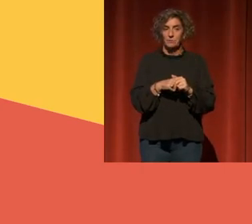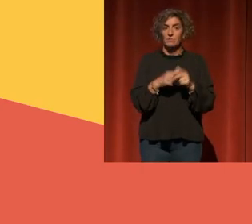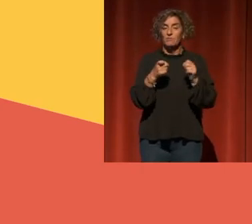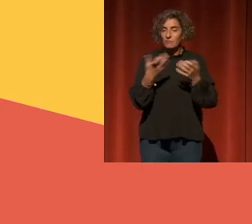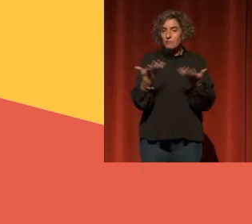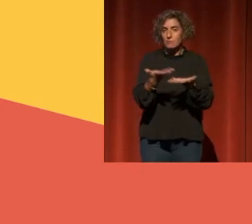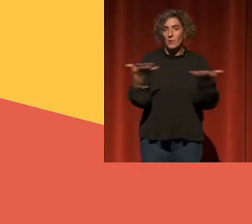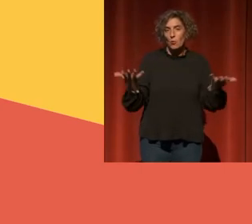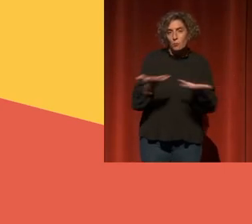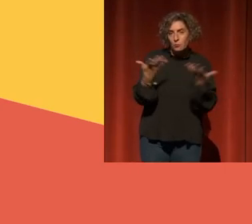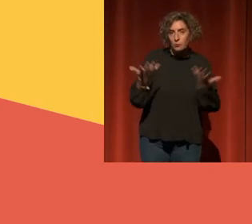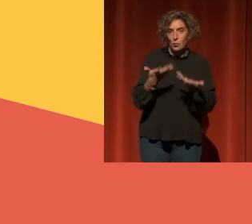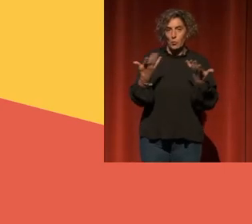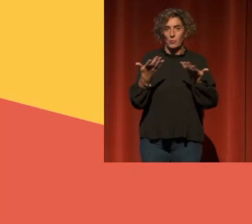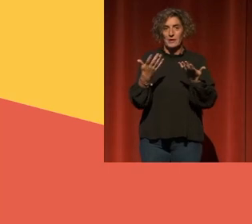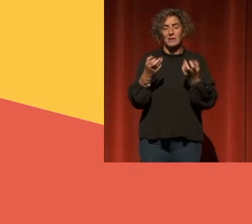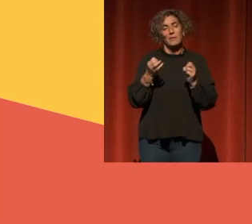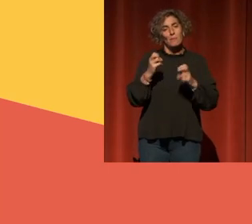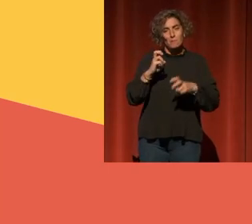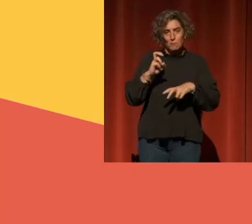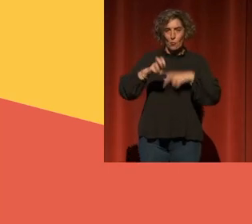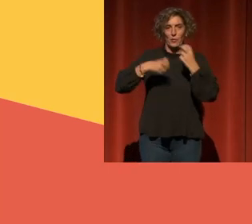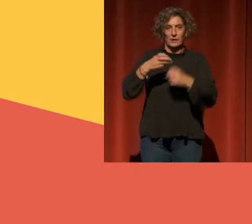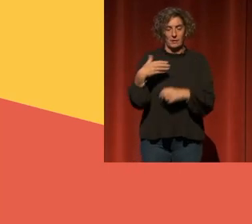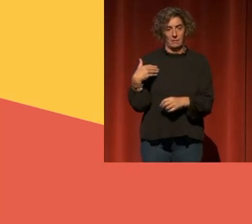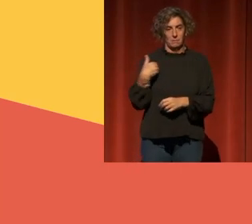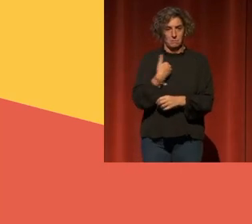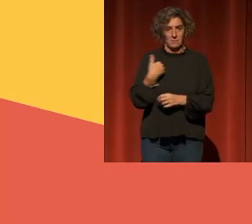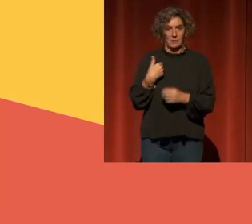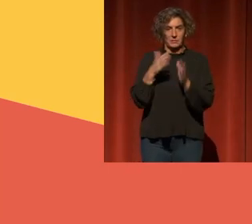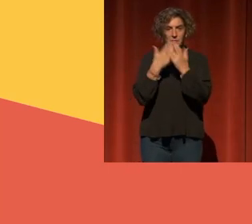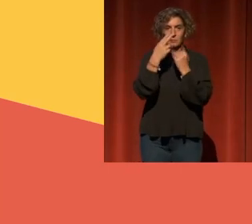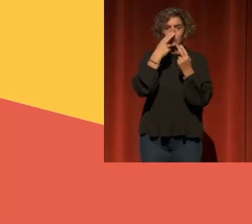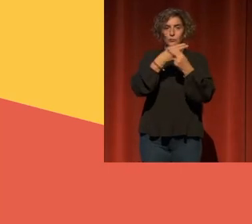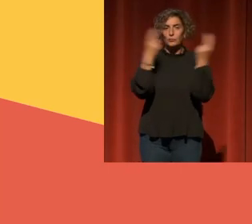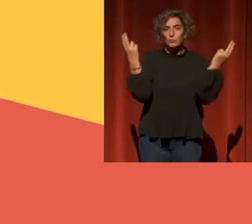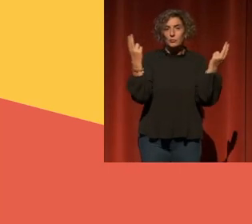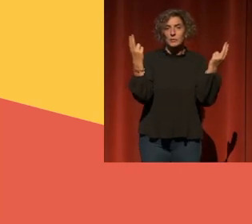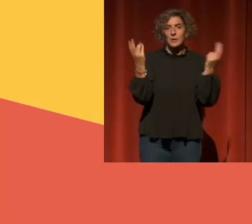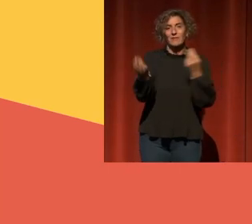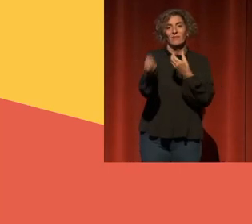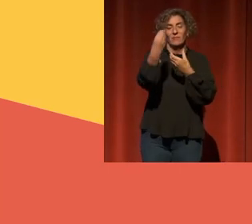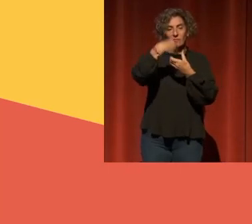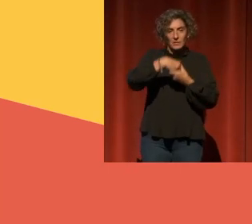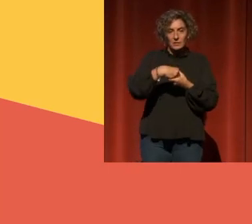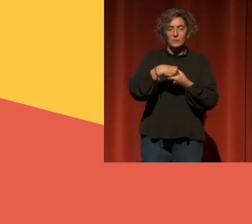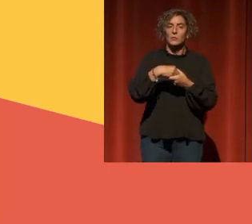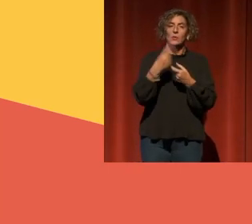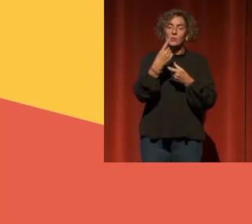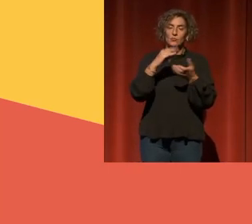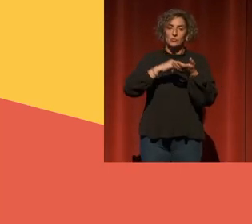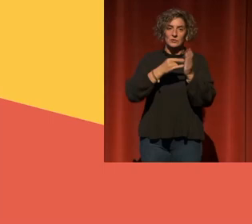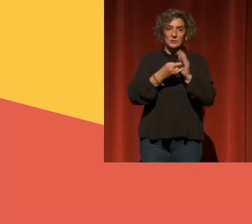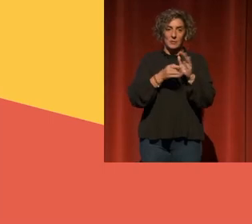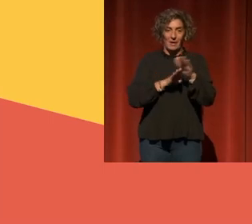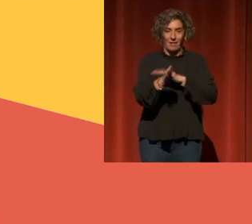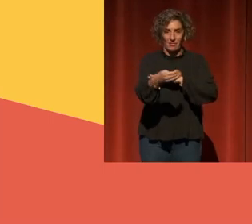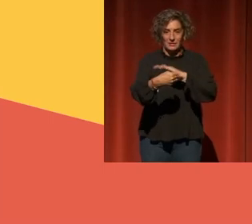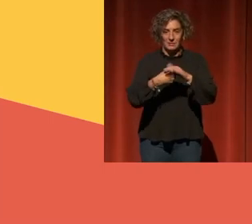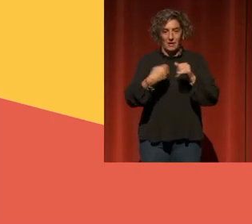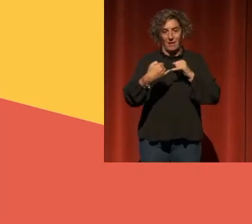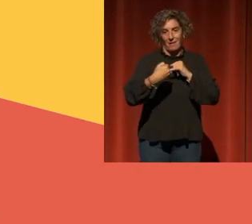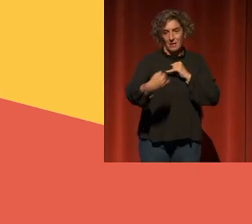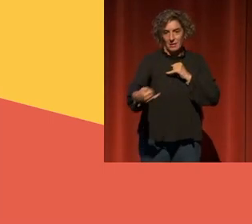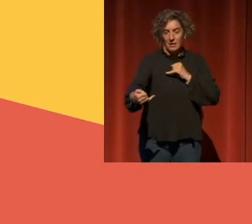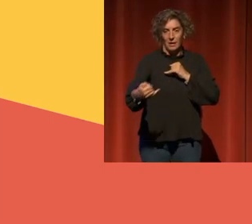promover y modernizar el papel de las bibliotecas públicas en un sistema de accesibilidad en línea y por ello